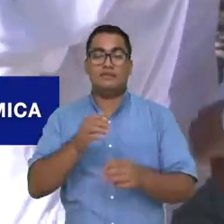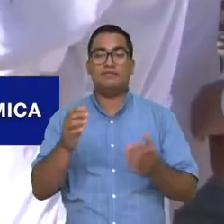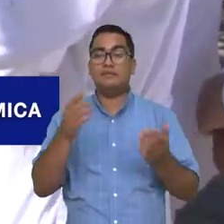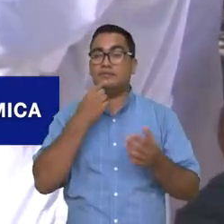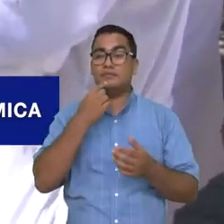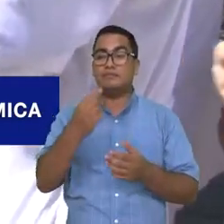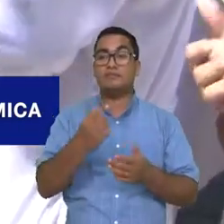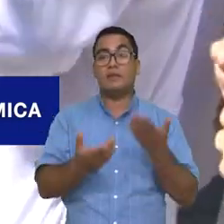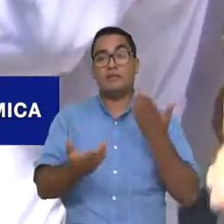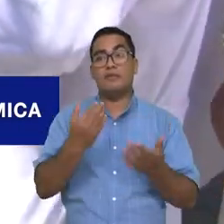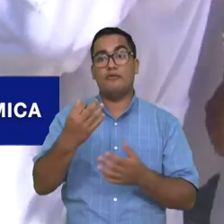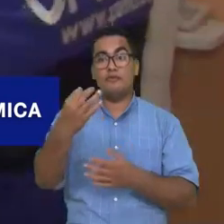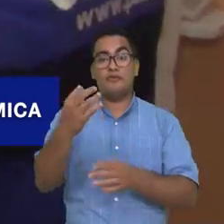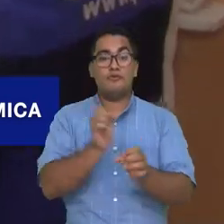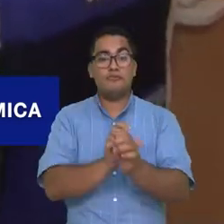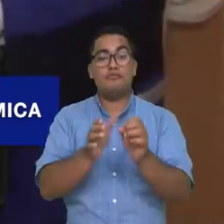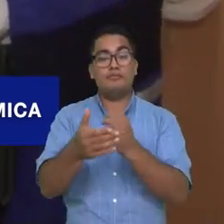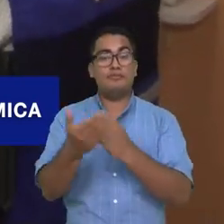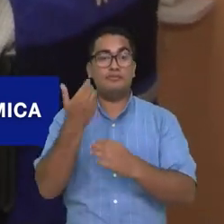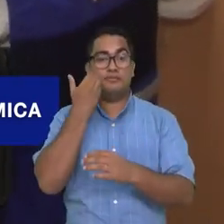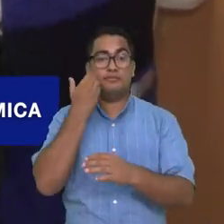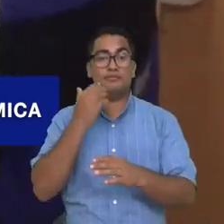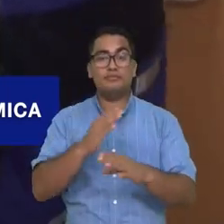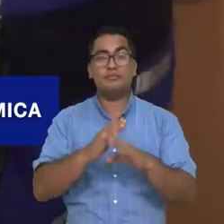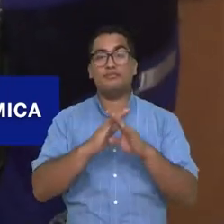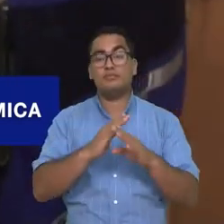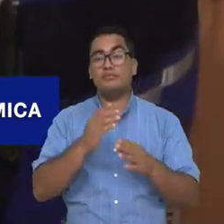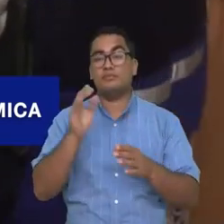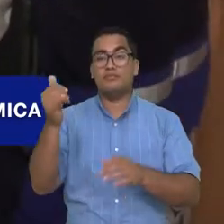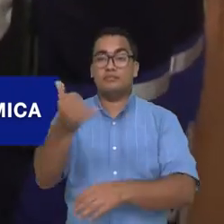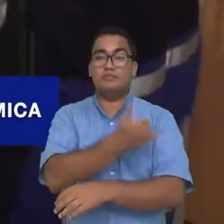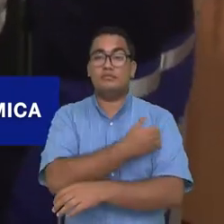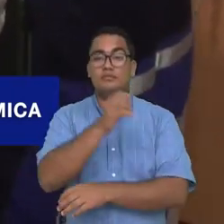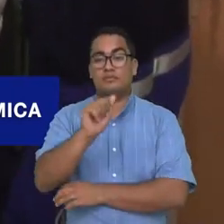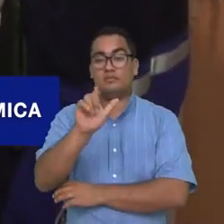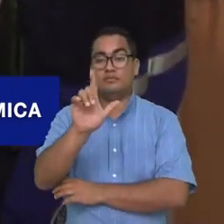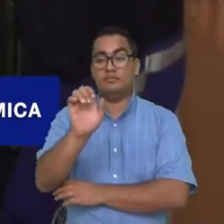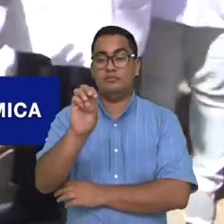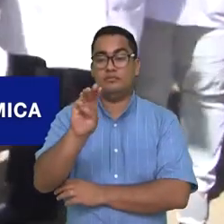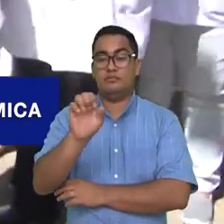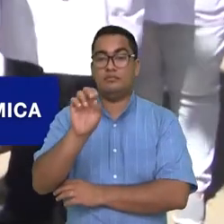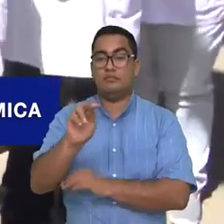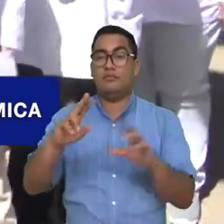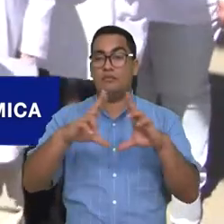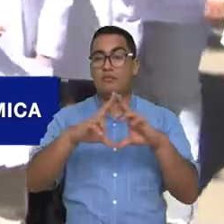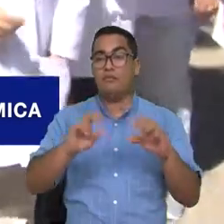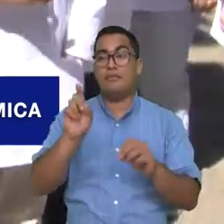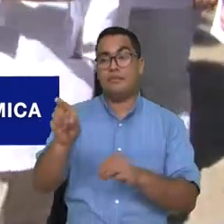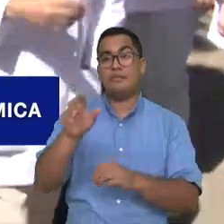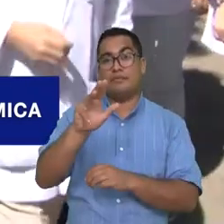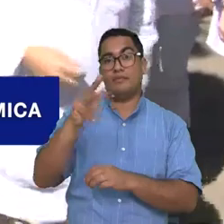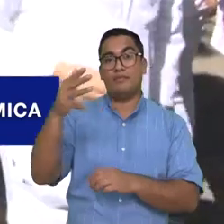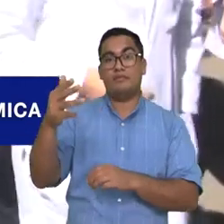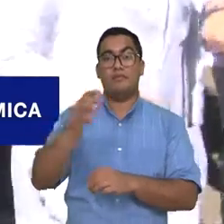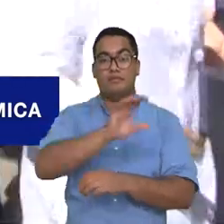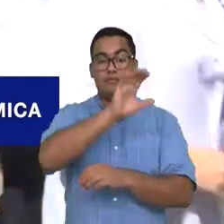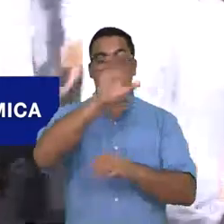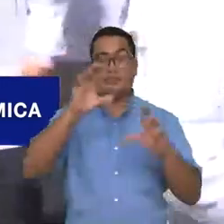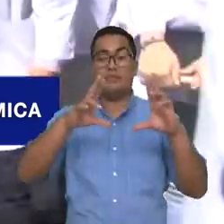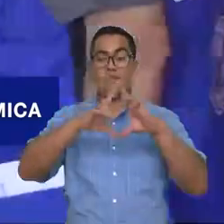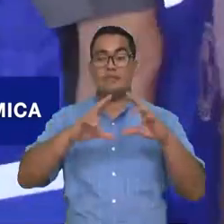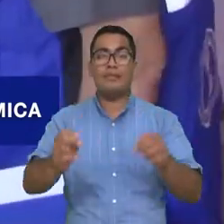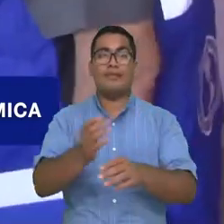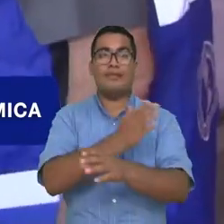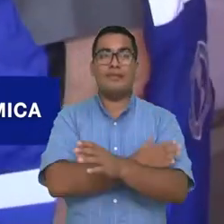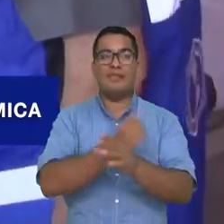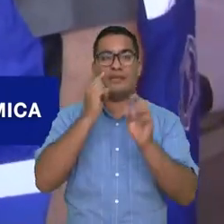hospitalario ante posibles casos de coronavirus. El Hospital Alemán Nicaragüense es uno de los 19 centros de salud